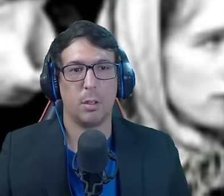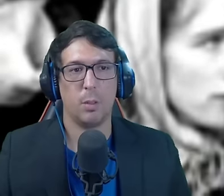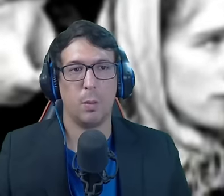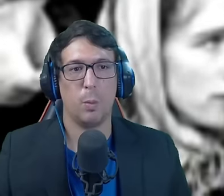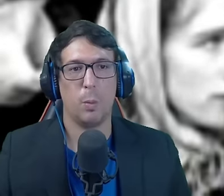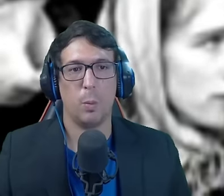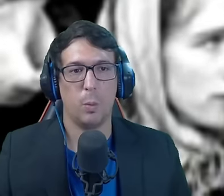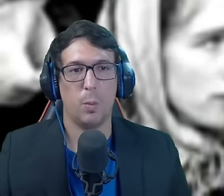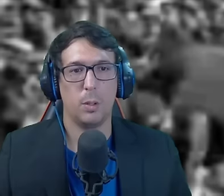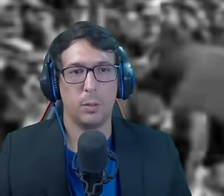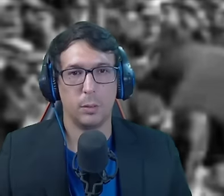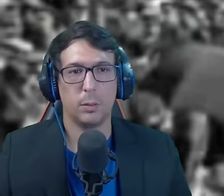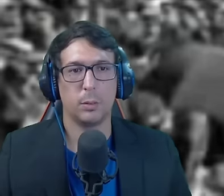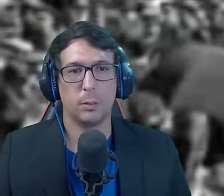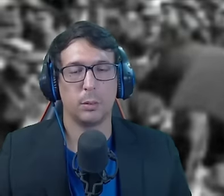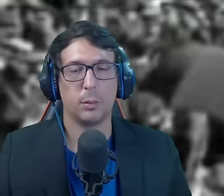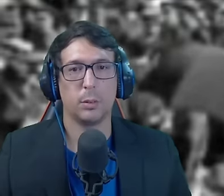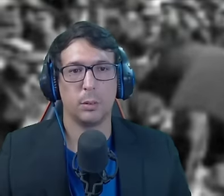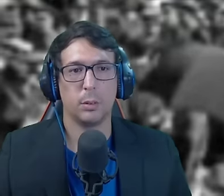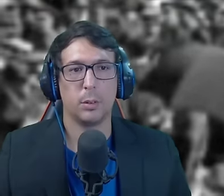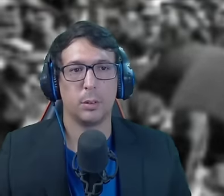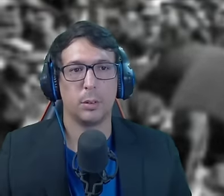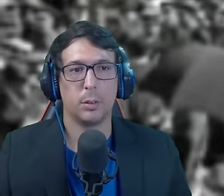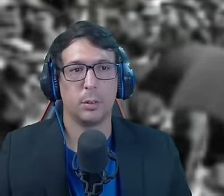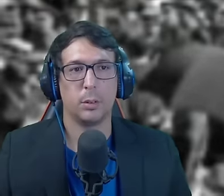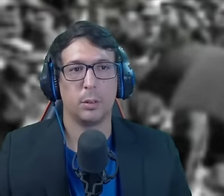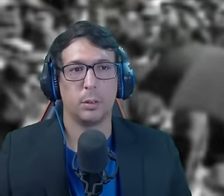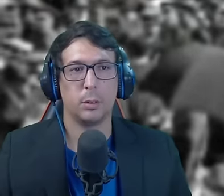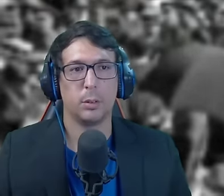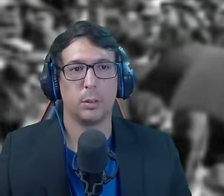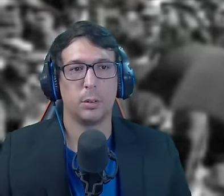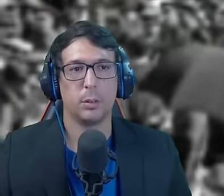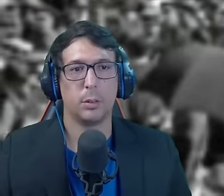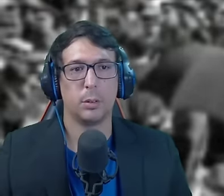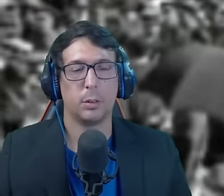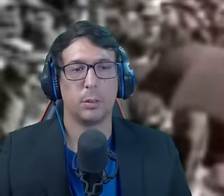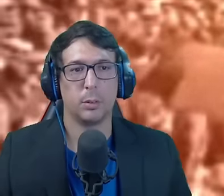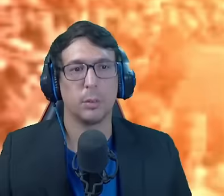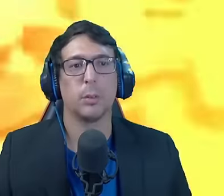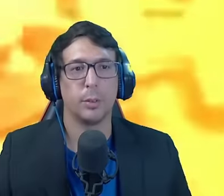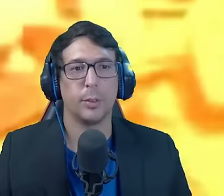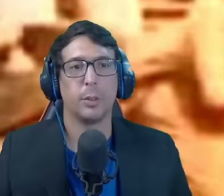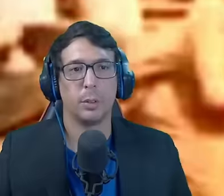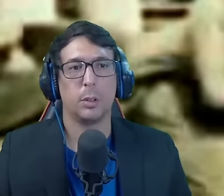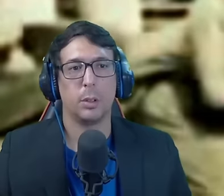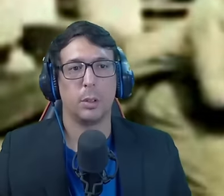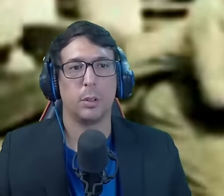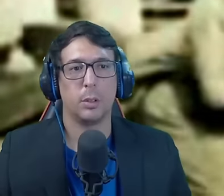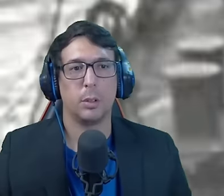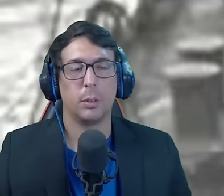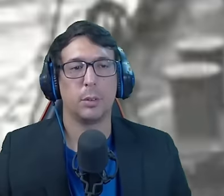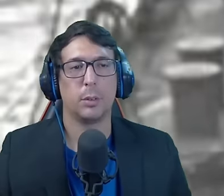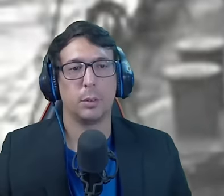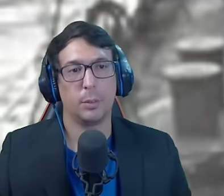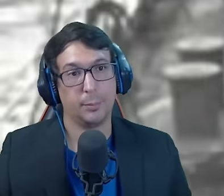Medio Oriente y se dirigieron a América, en especial a Estados Unidos, Brasil y Argentina. Aunque Chile no